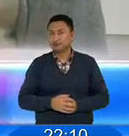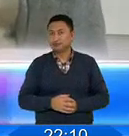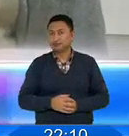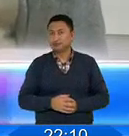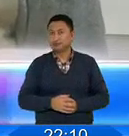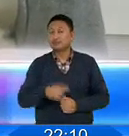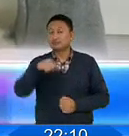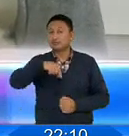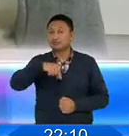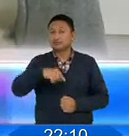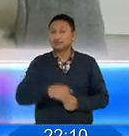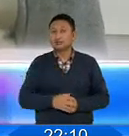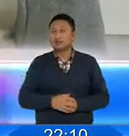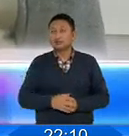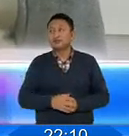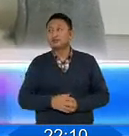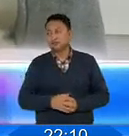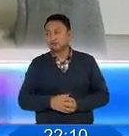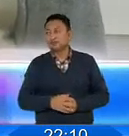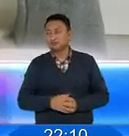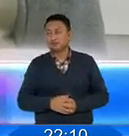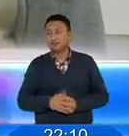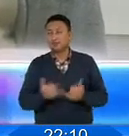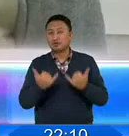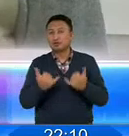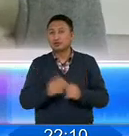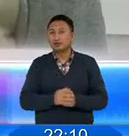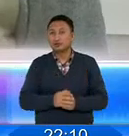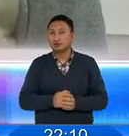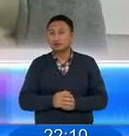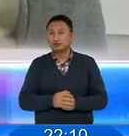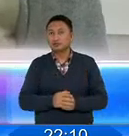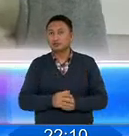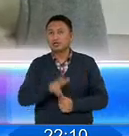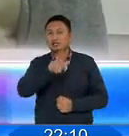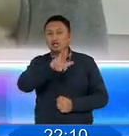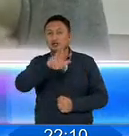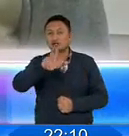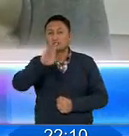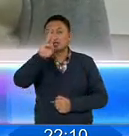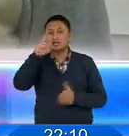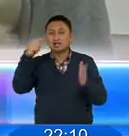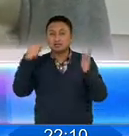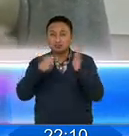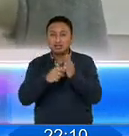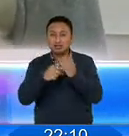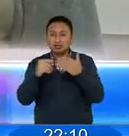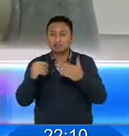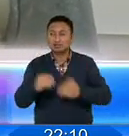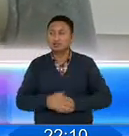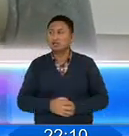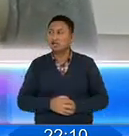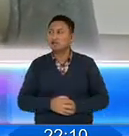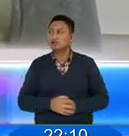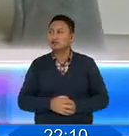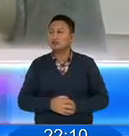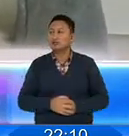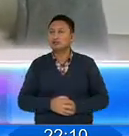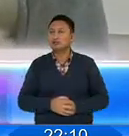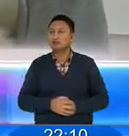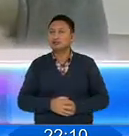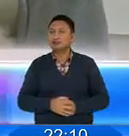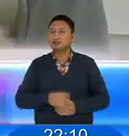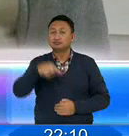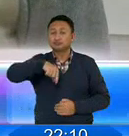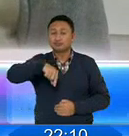de las cuales estamos recibiendo el día de hoy 336.000 dosis de vacunas AstraZeneca. Este es